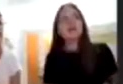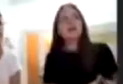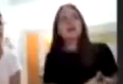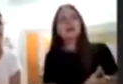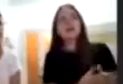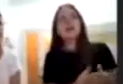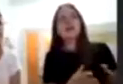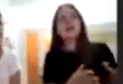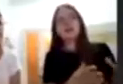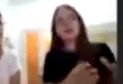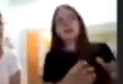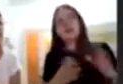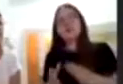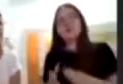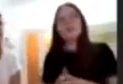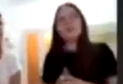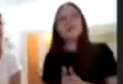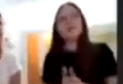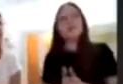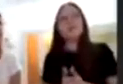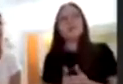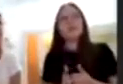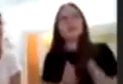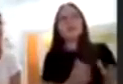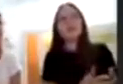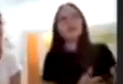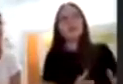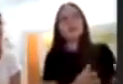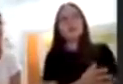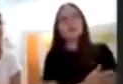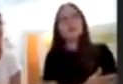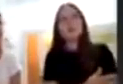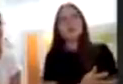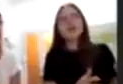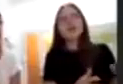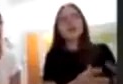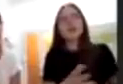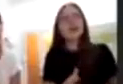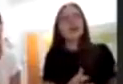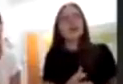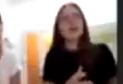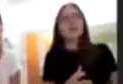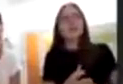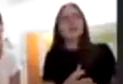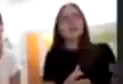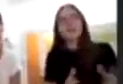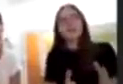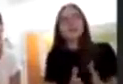rodean a la ciudad, buscando en esos espacios encontrar también un área para